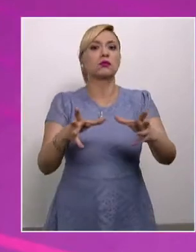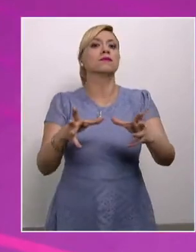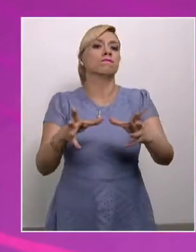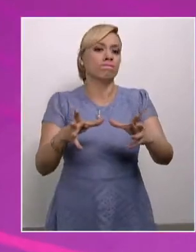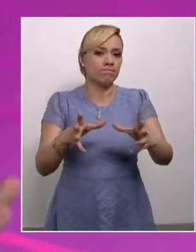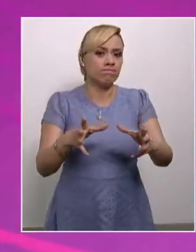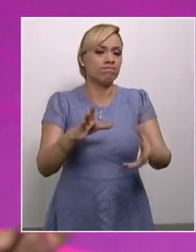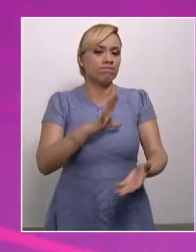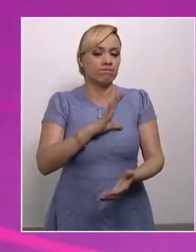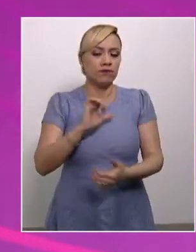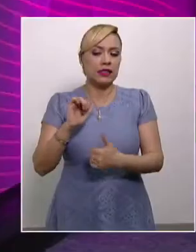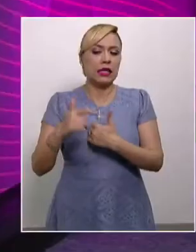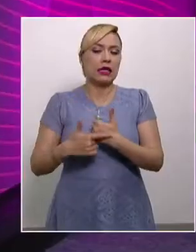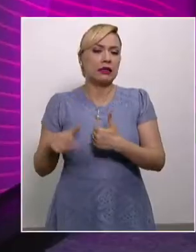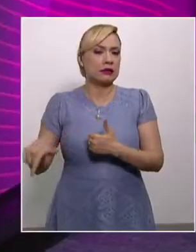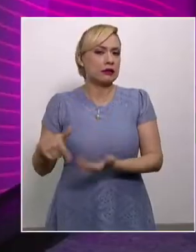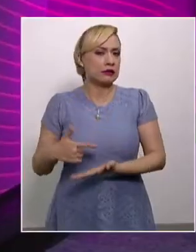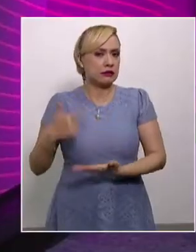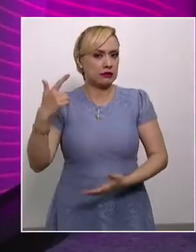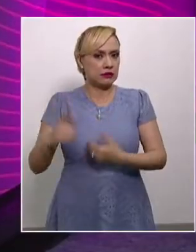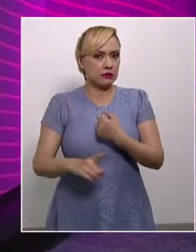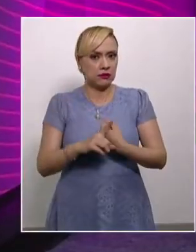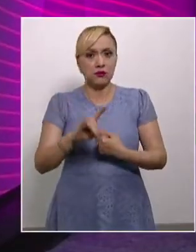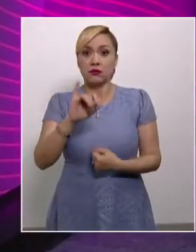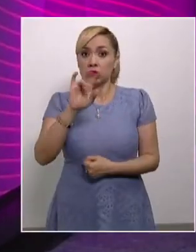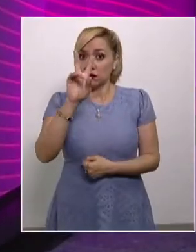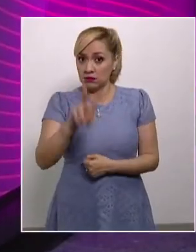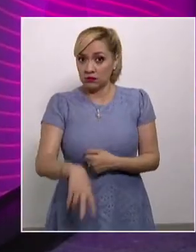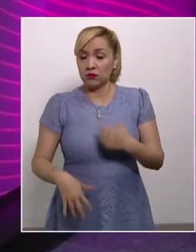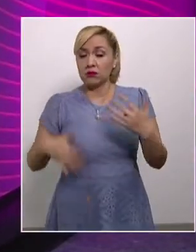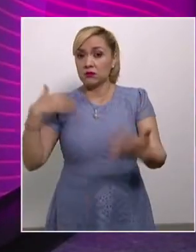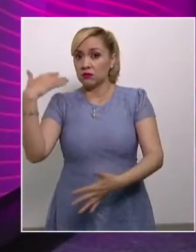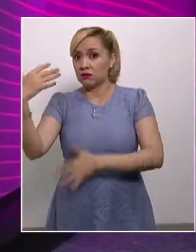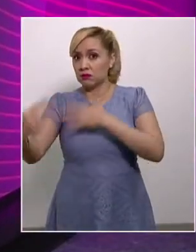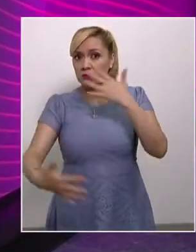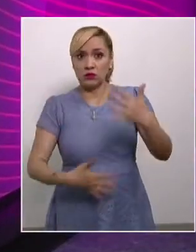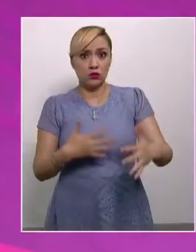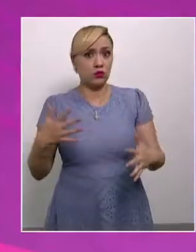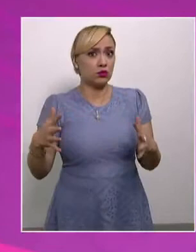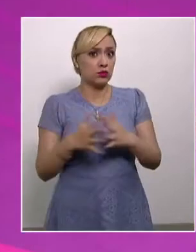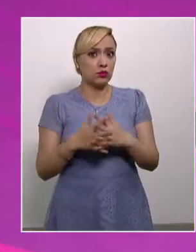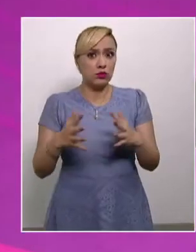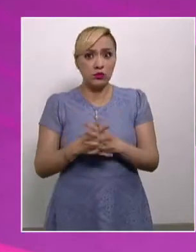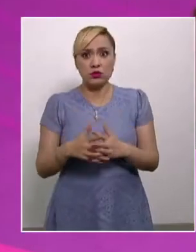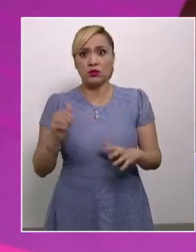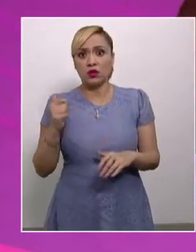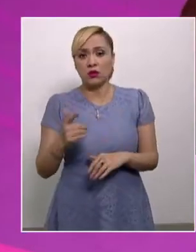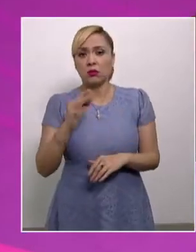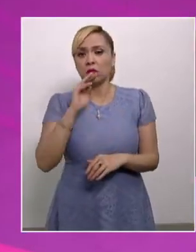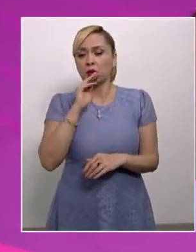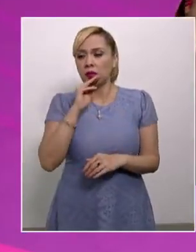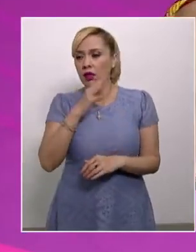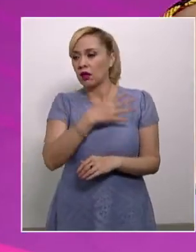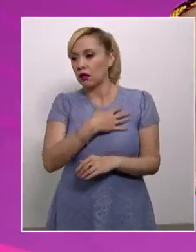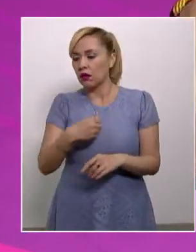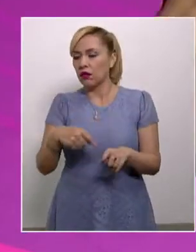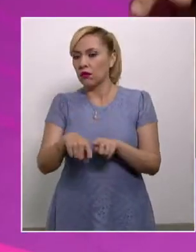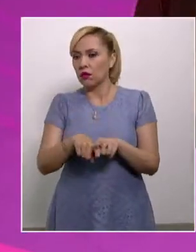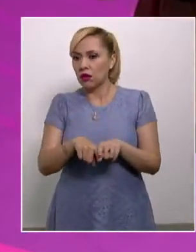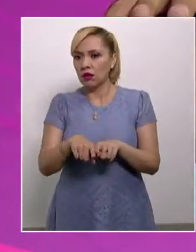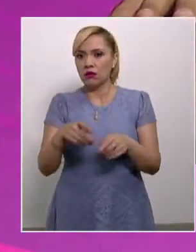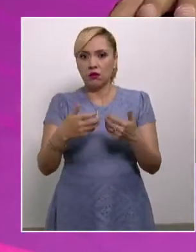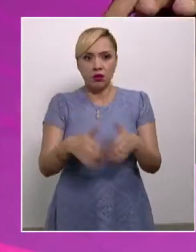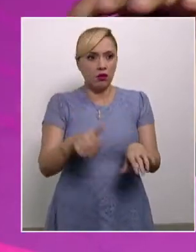hablando de que hay algo que tal cual vienen huyendo de violencia, y cuando nosotros vemos que viene la mamá con sus hijos, su hermana con sus